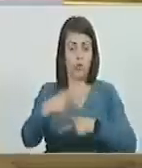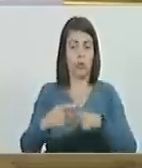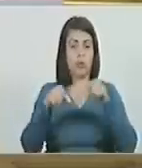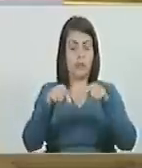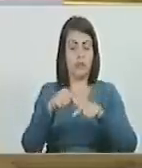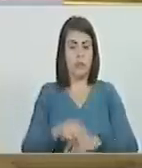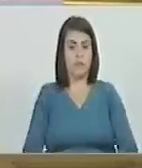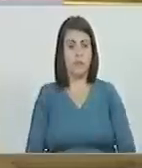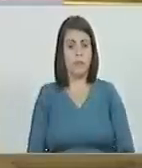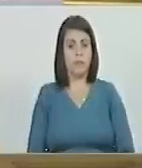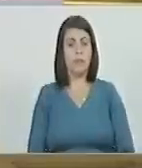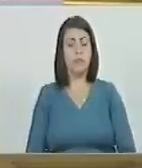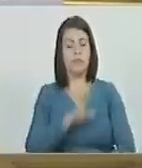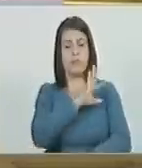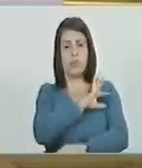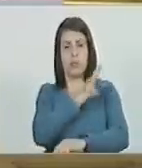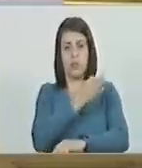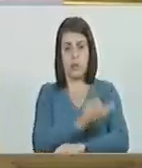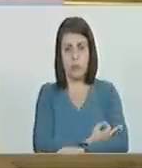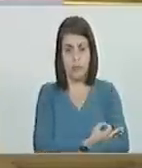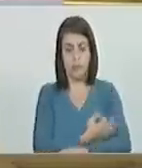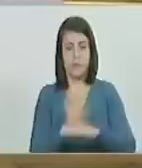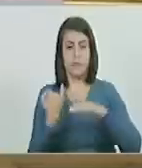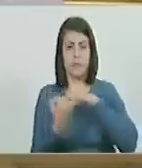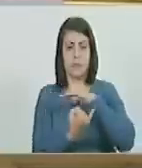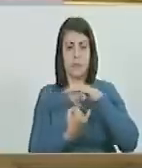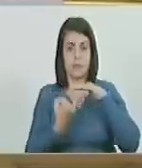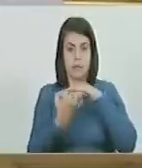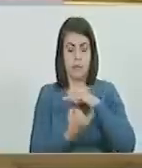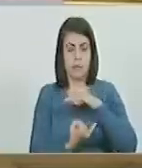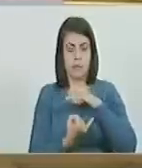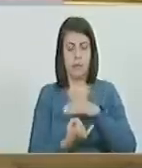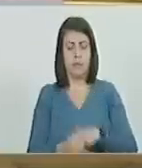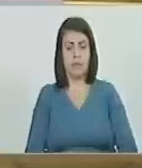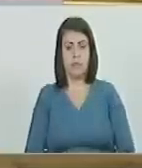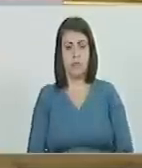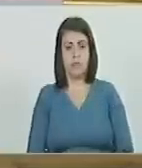de fortalecimiento institucional, de